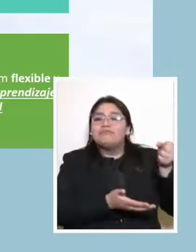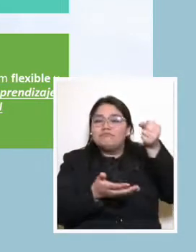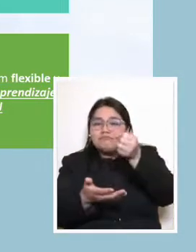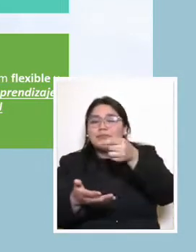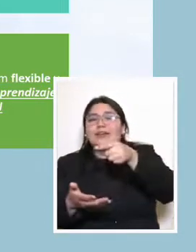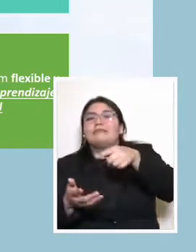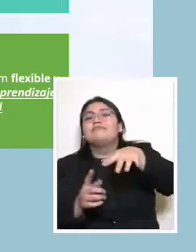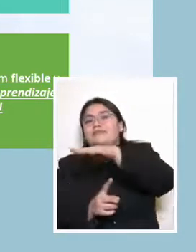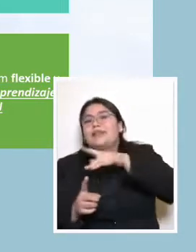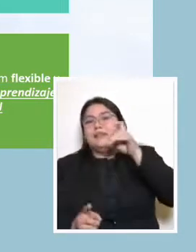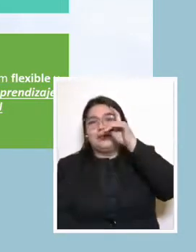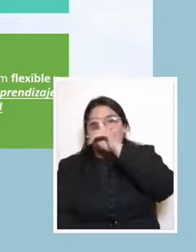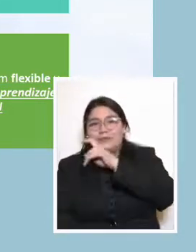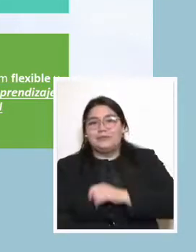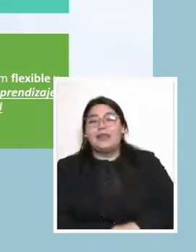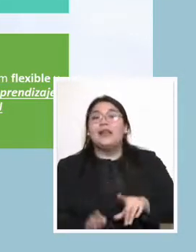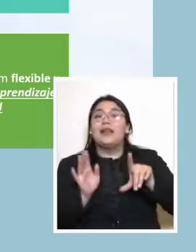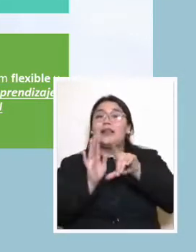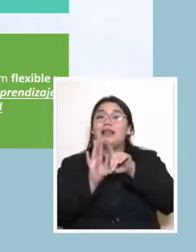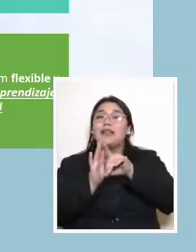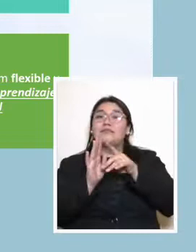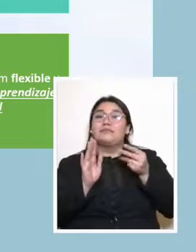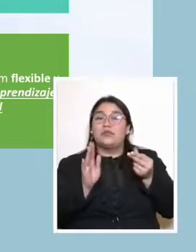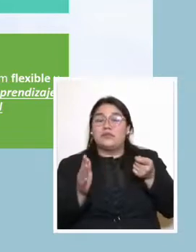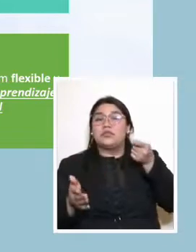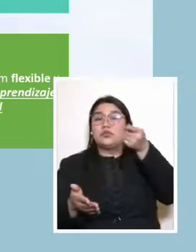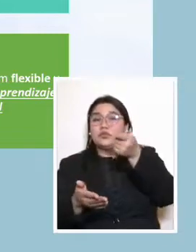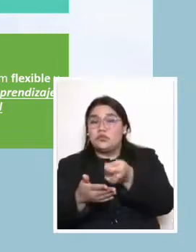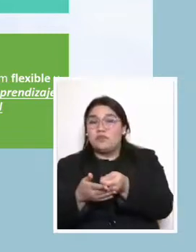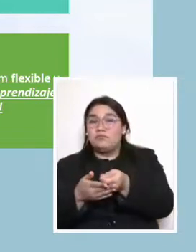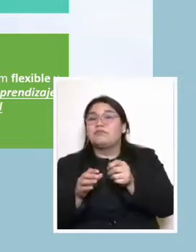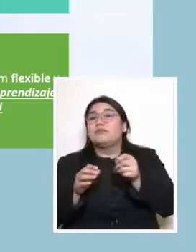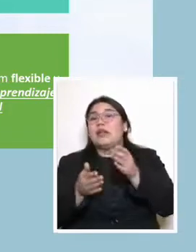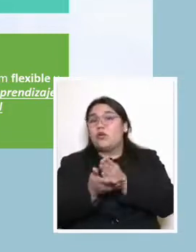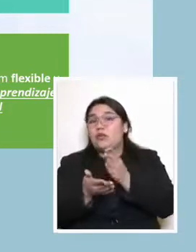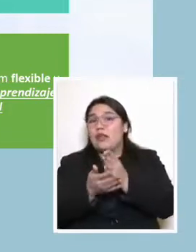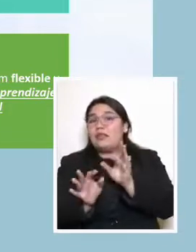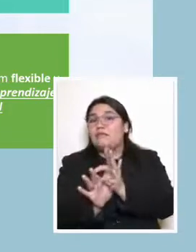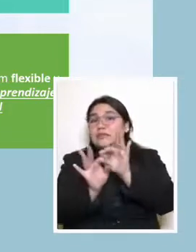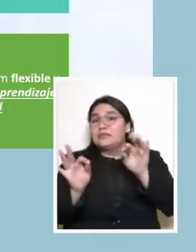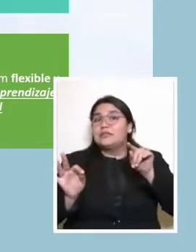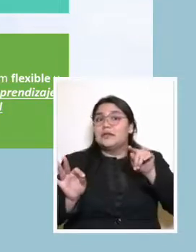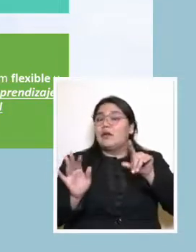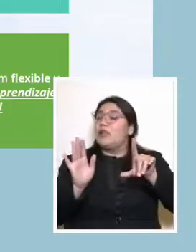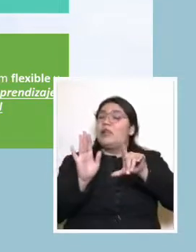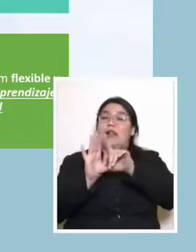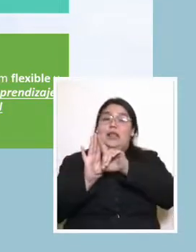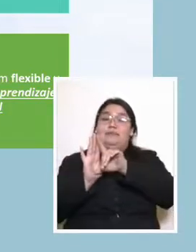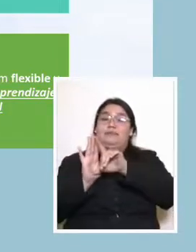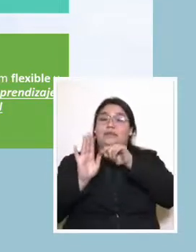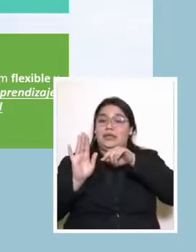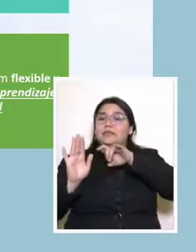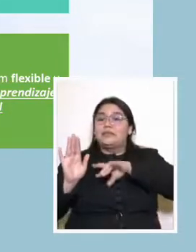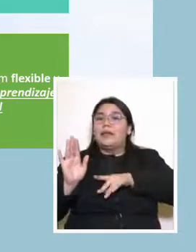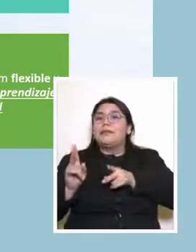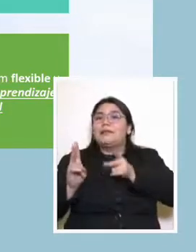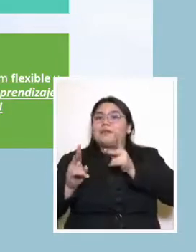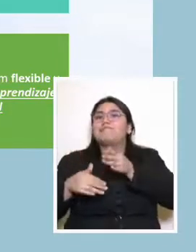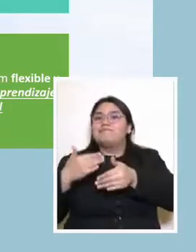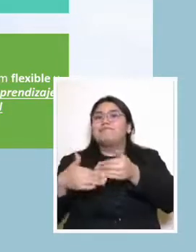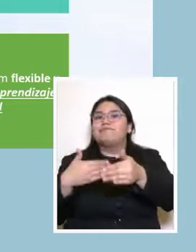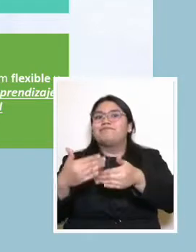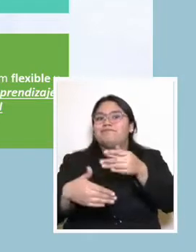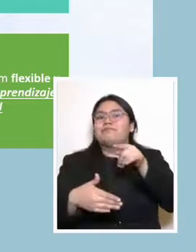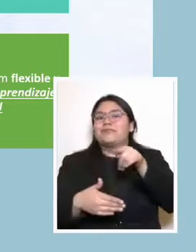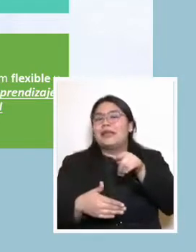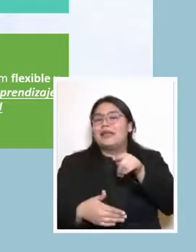ley de subvención escolar preferencial fue una gran política educativa y que a Chile le ha significado efectivamente avanzar. Tenemos que profundizar